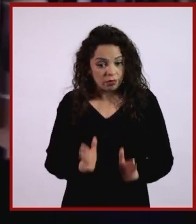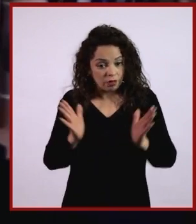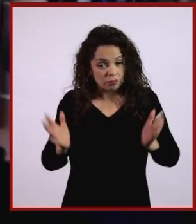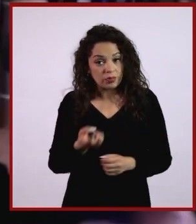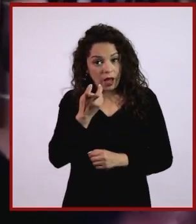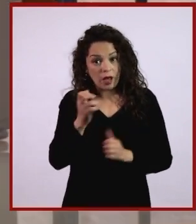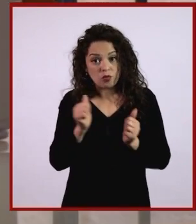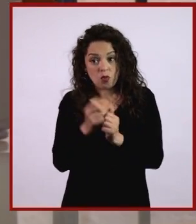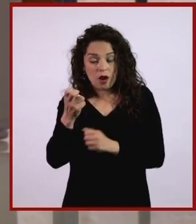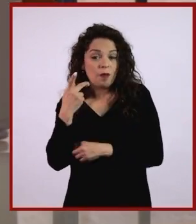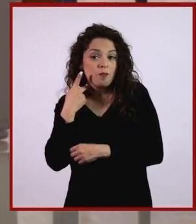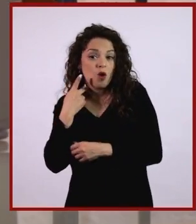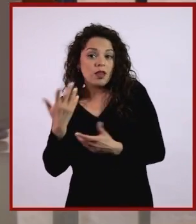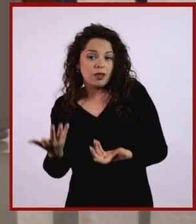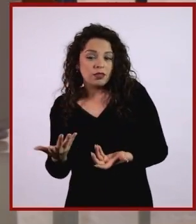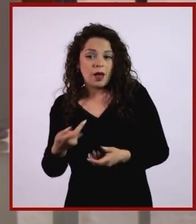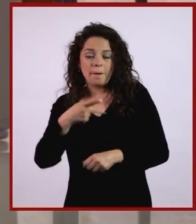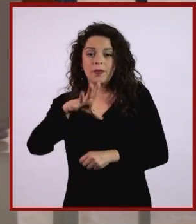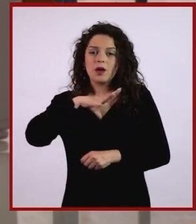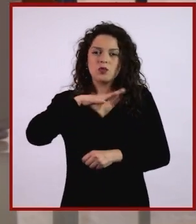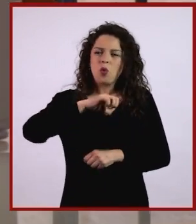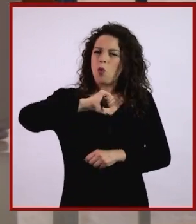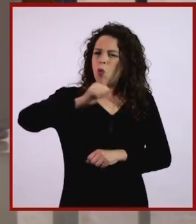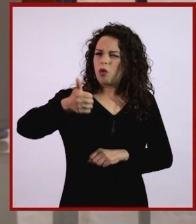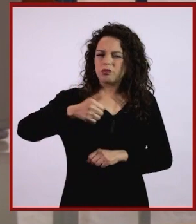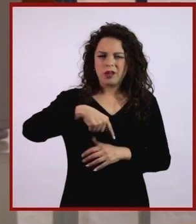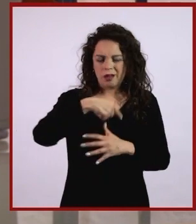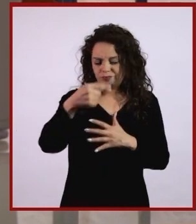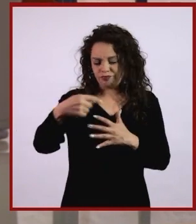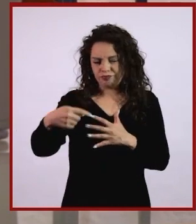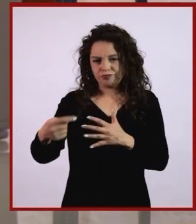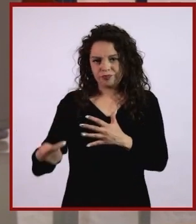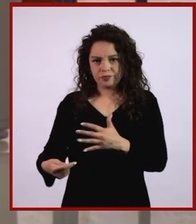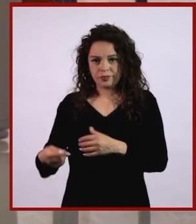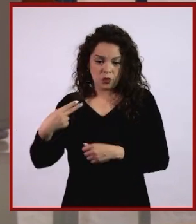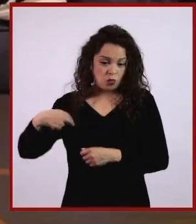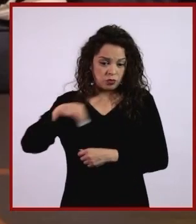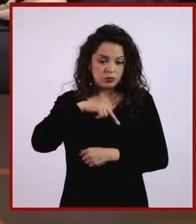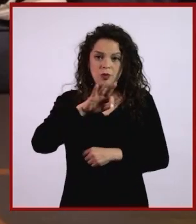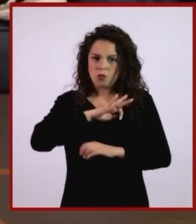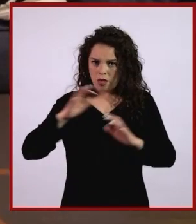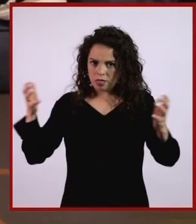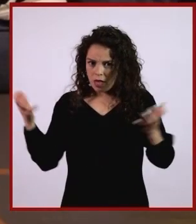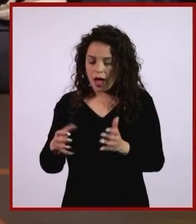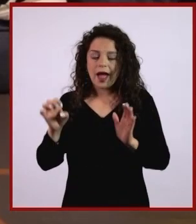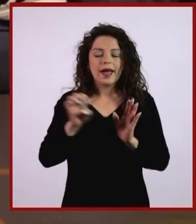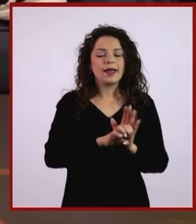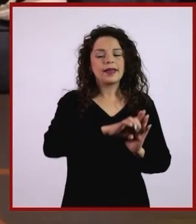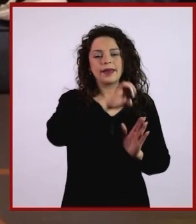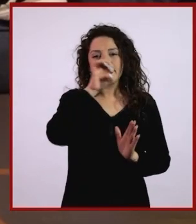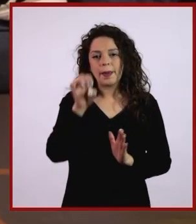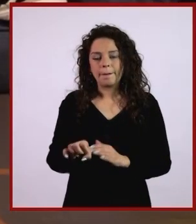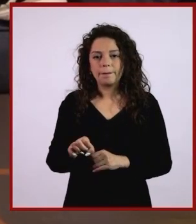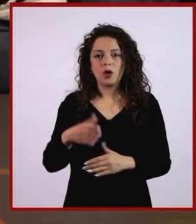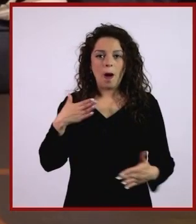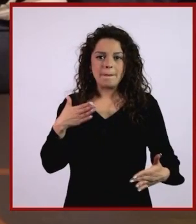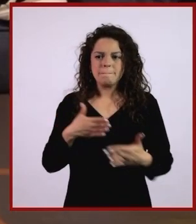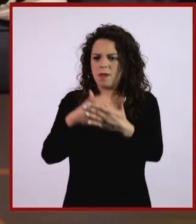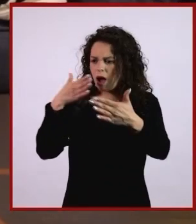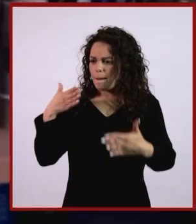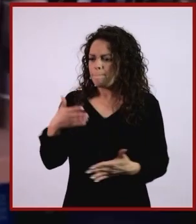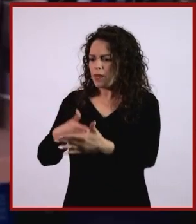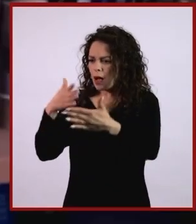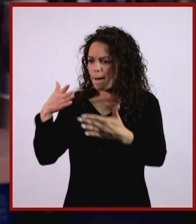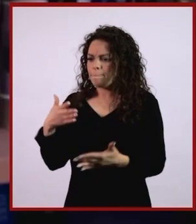el gobierno la cohesión social con esa política. Pero hay otras cosas que los ciudadanos también podemos hacer mucho. Por ejemplo, uno de los grandes,